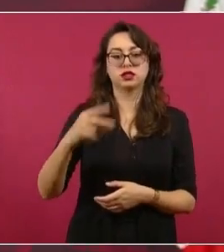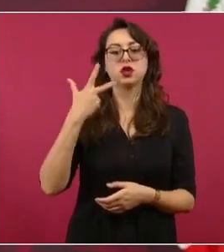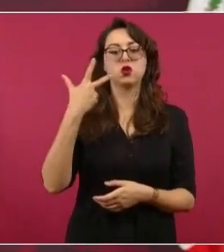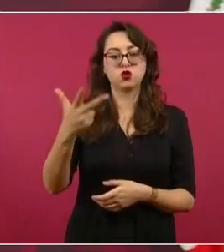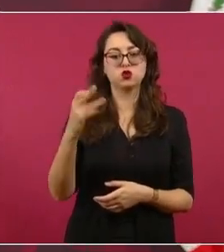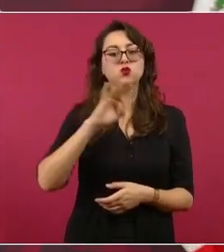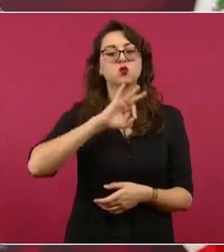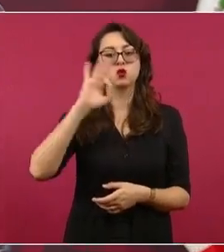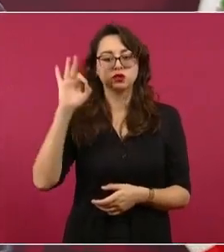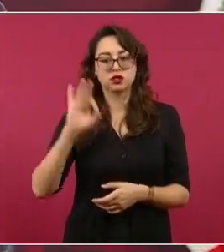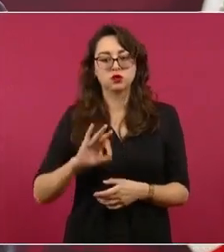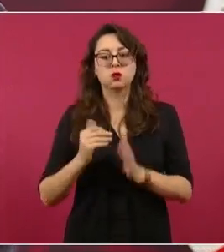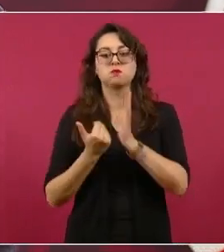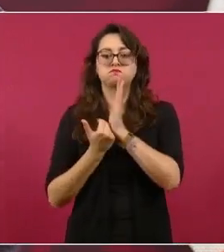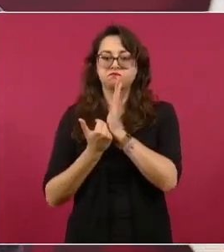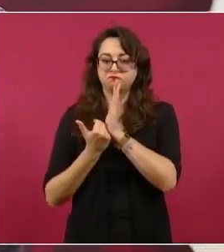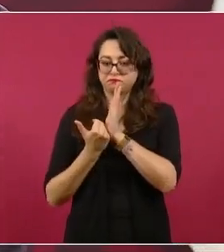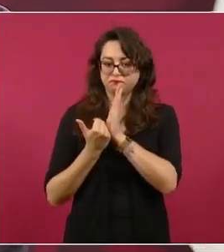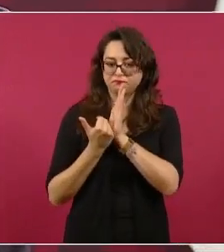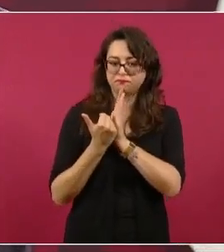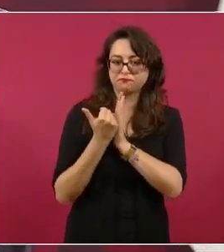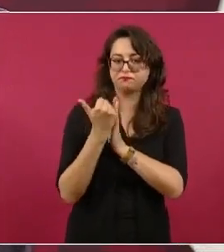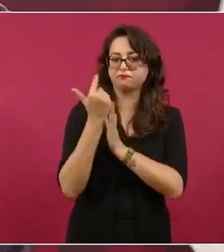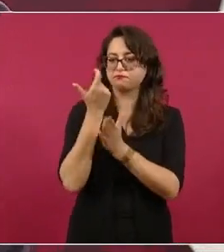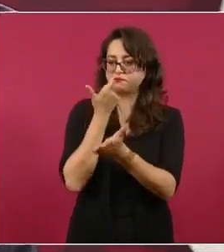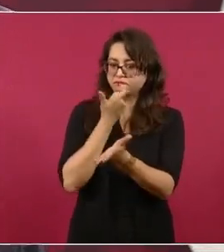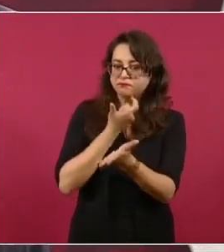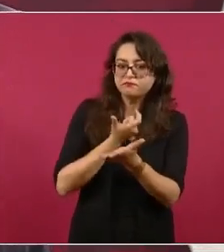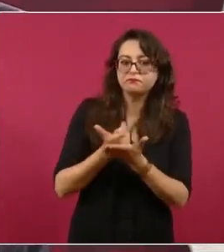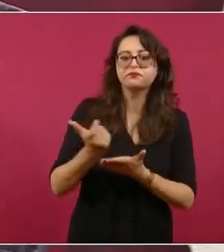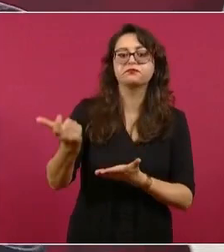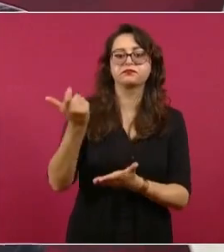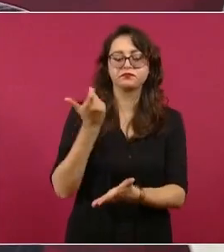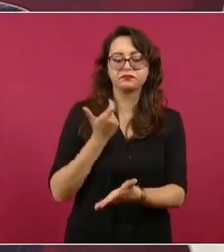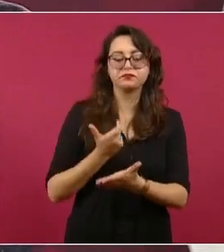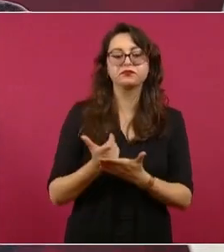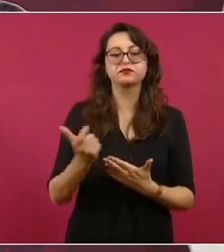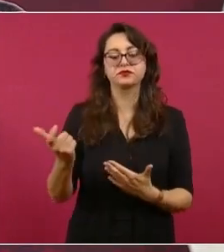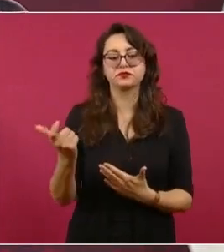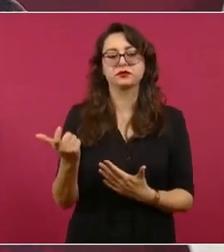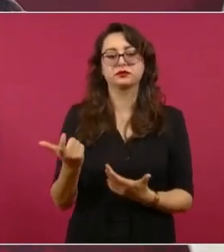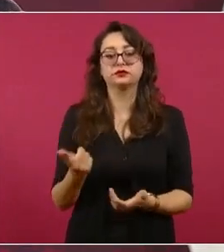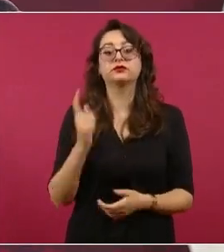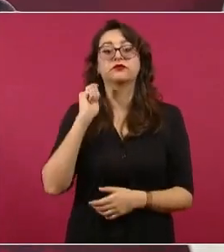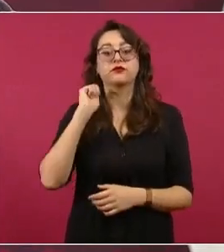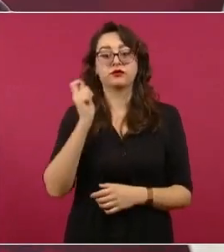88% en términos reales. Es decir,